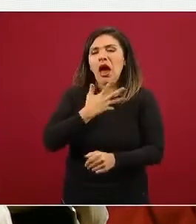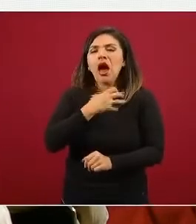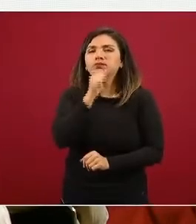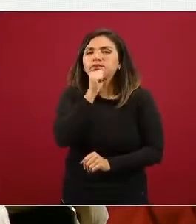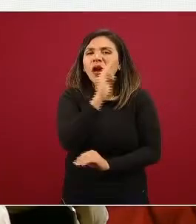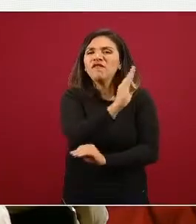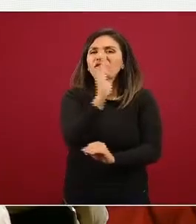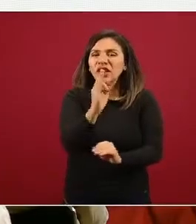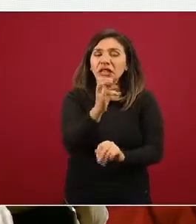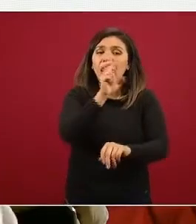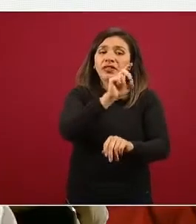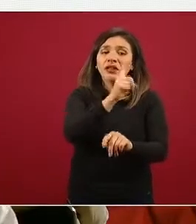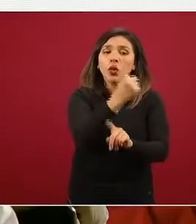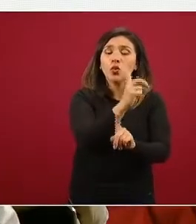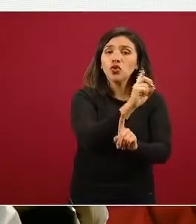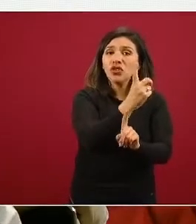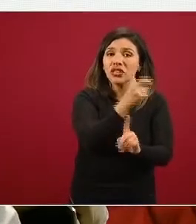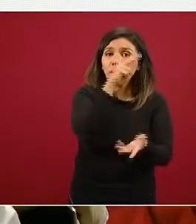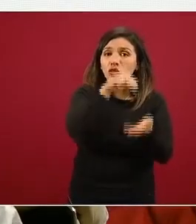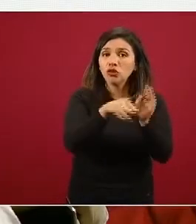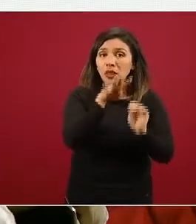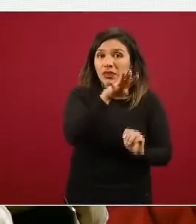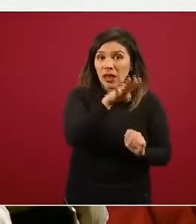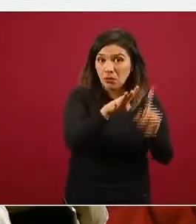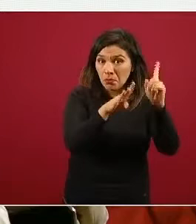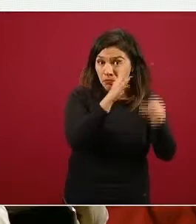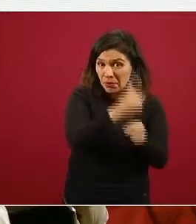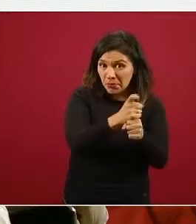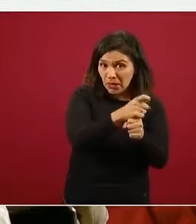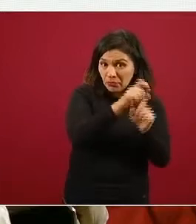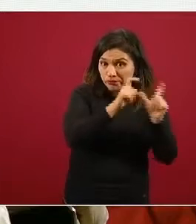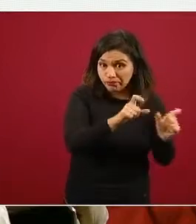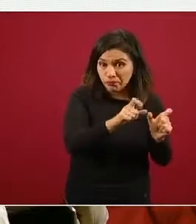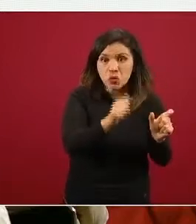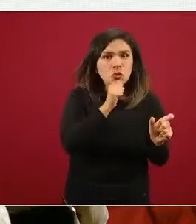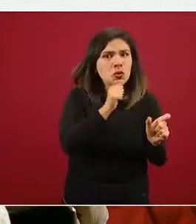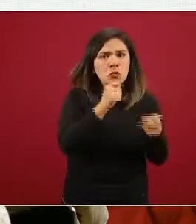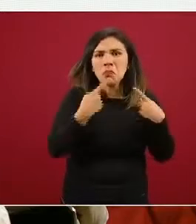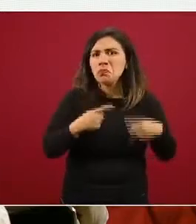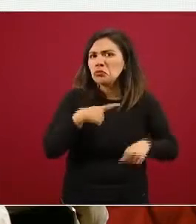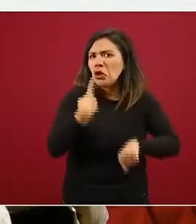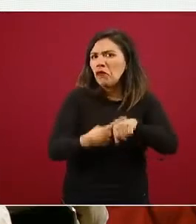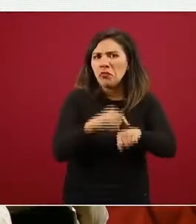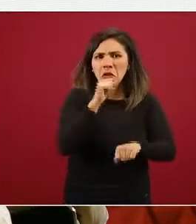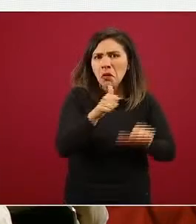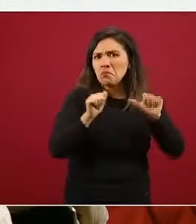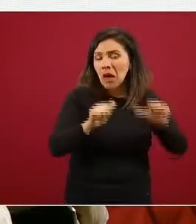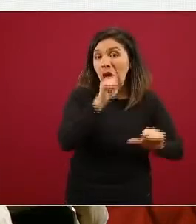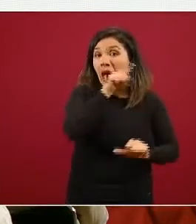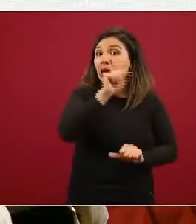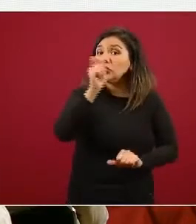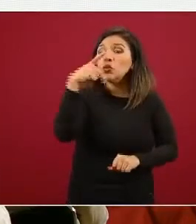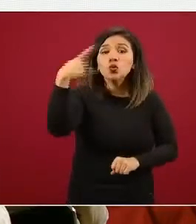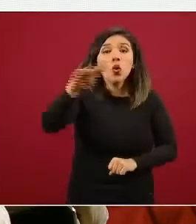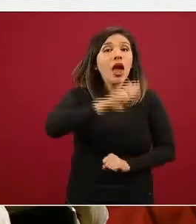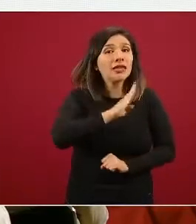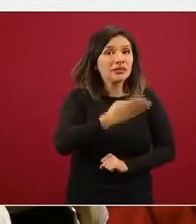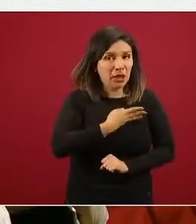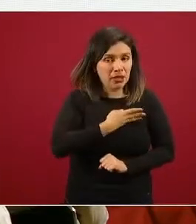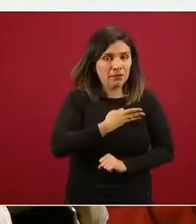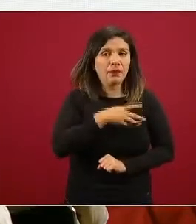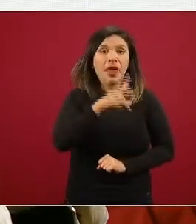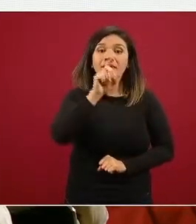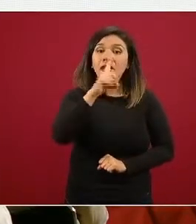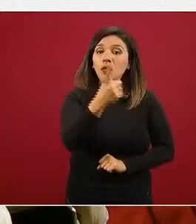fechas: 31 de diciembre de 2019, no había casos en España, este es España, no había casos